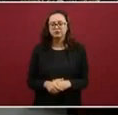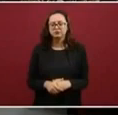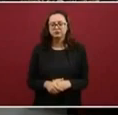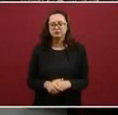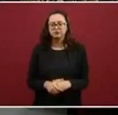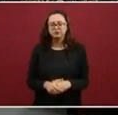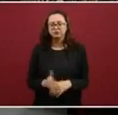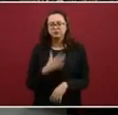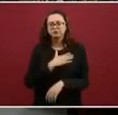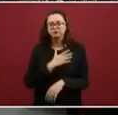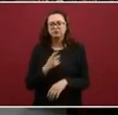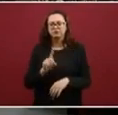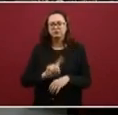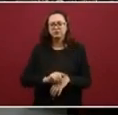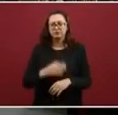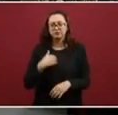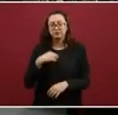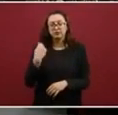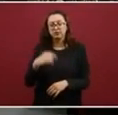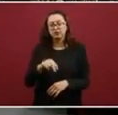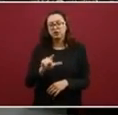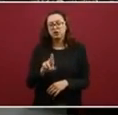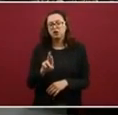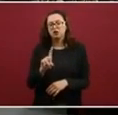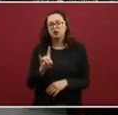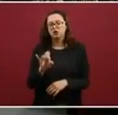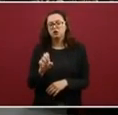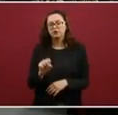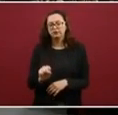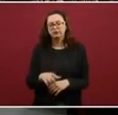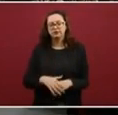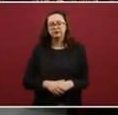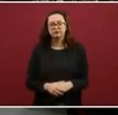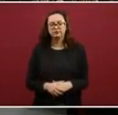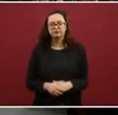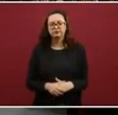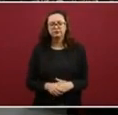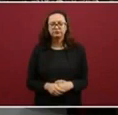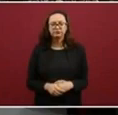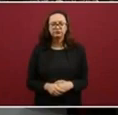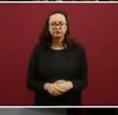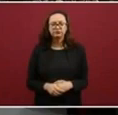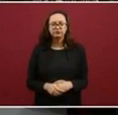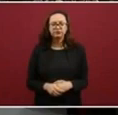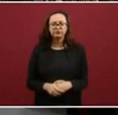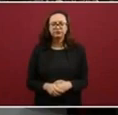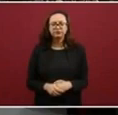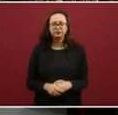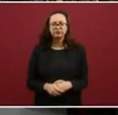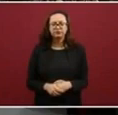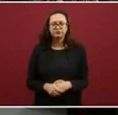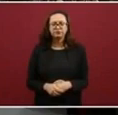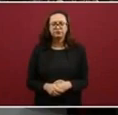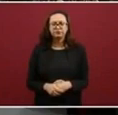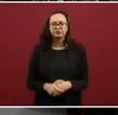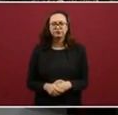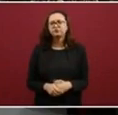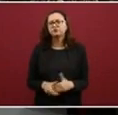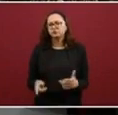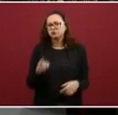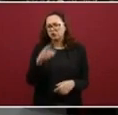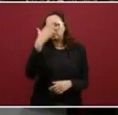Sí, buenos días, canciller. Lourdes Aguilar, por México Informa. ¿Tienen ya estimado cuántos elementos van a participar en